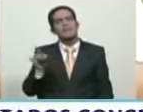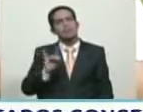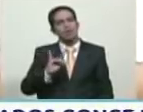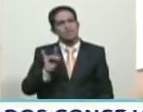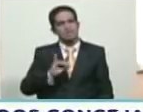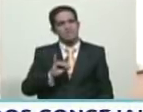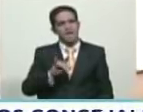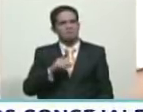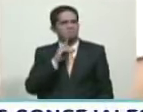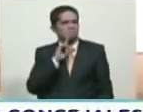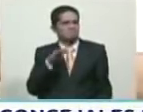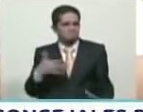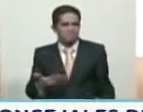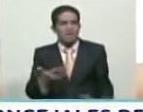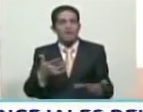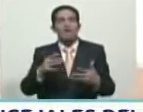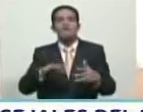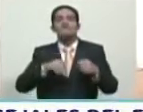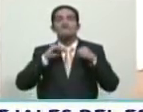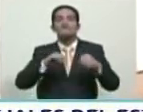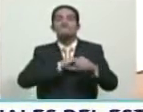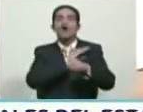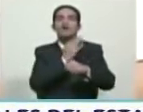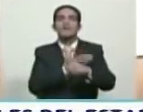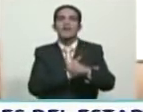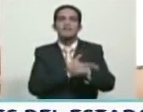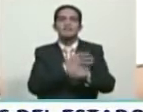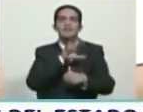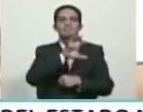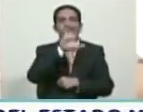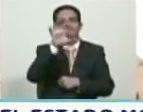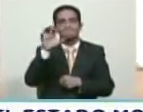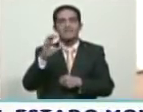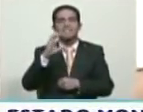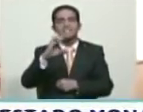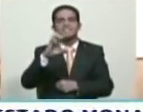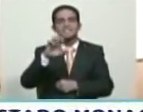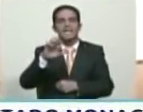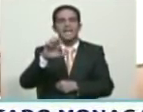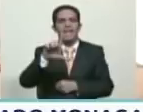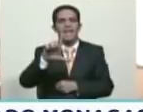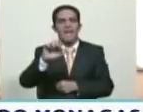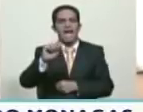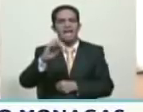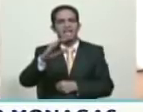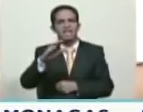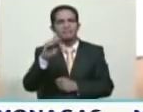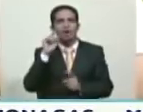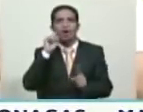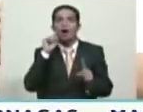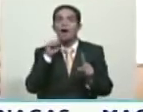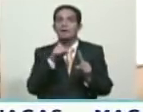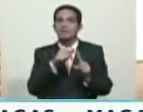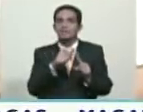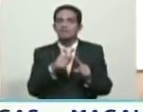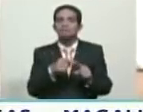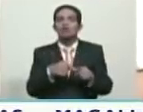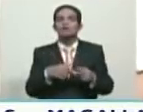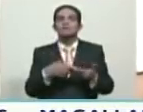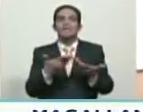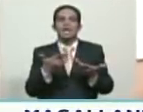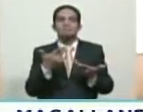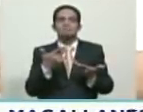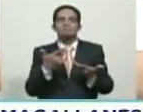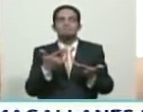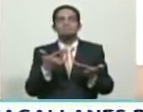es fortalecer lo que es la Comunidad de Estados Latinoamericanos y del Caribe, la CELAT, con el objetivo de darle una mayor presencia